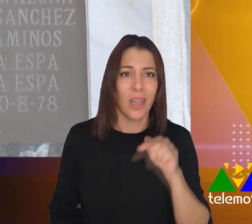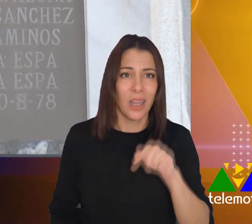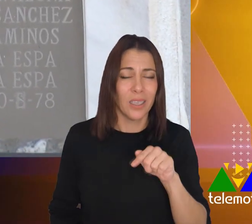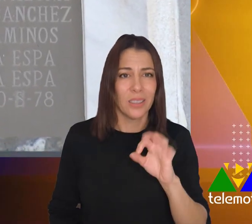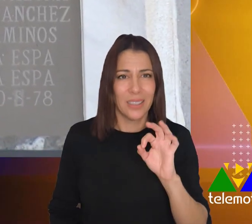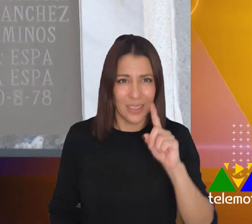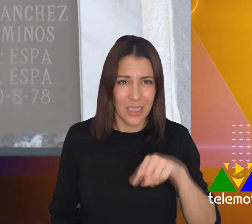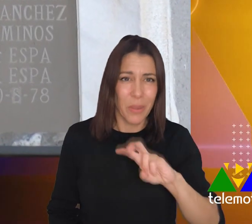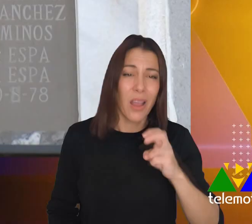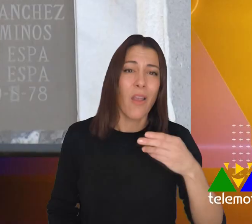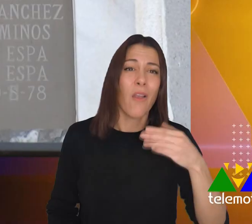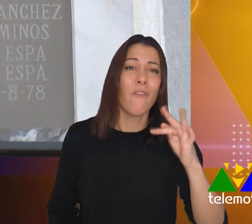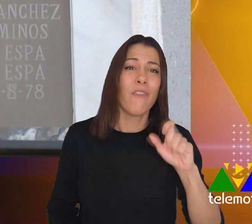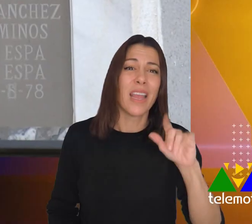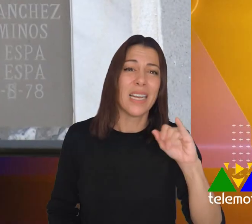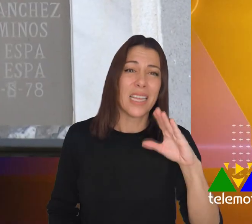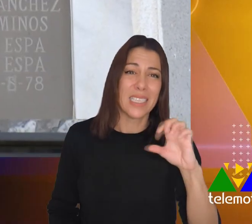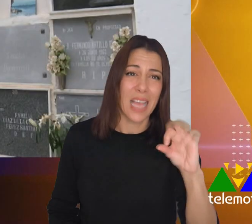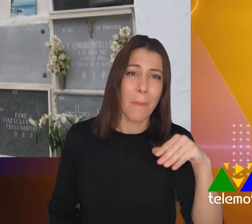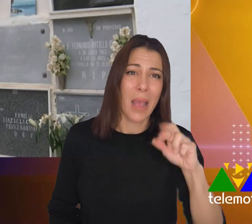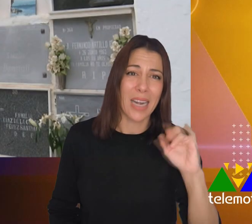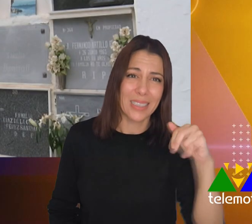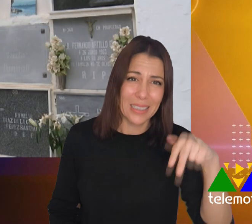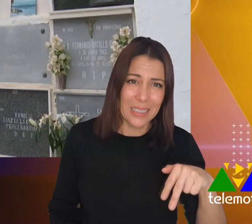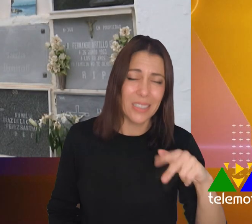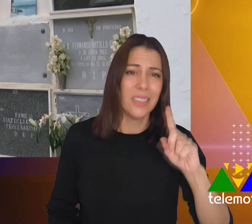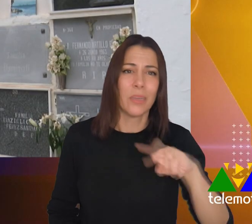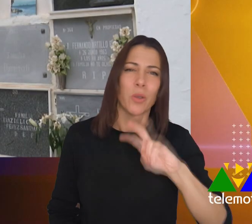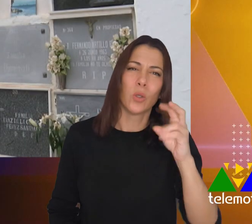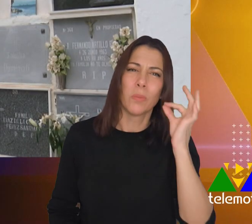Martín Feriche Martín, Teresa Cazorla, es decir, gente muy